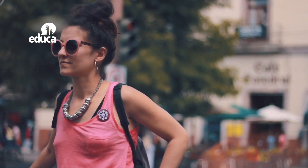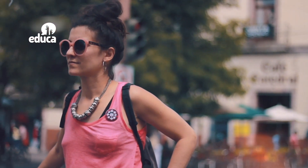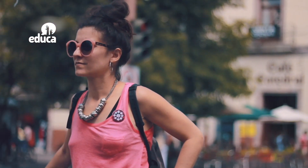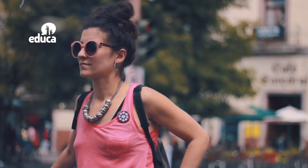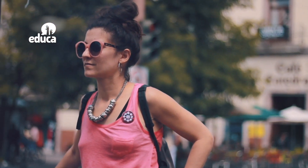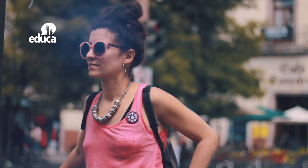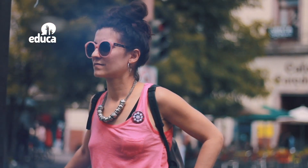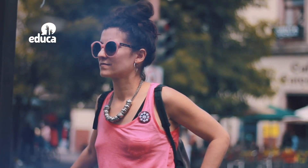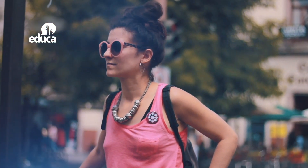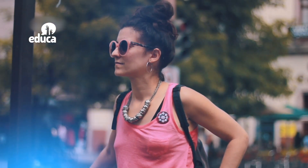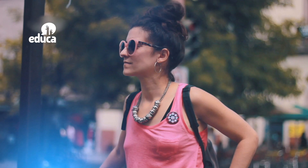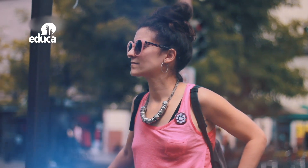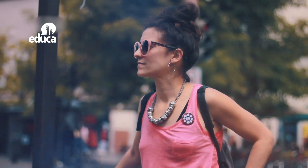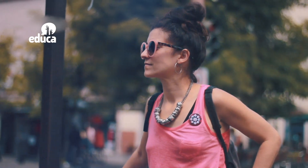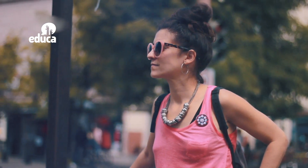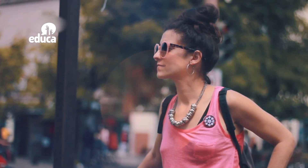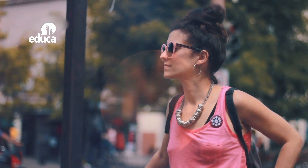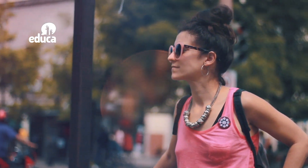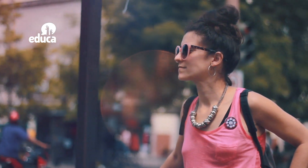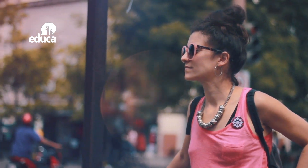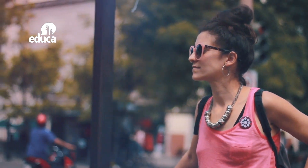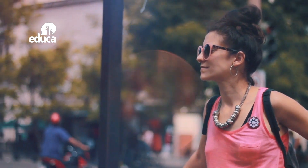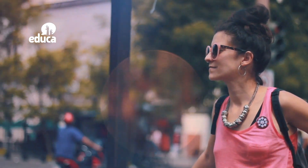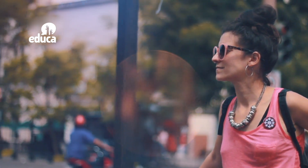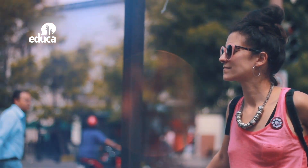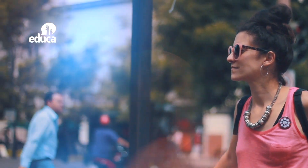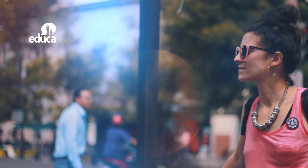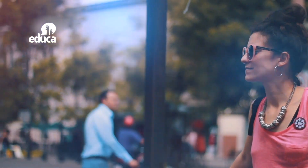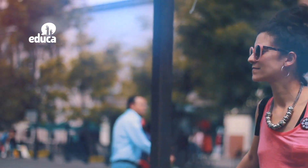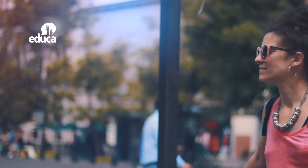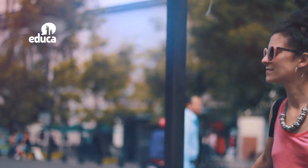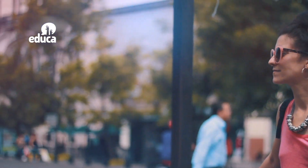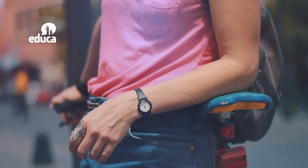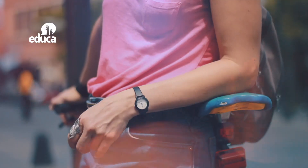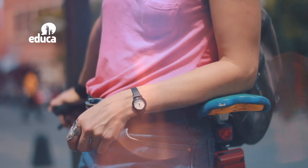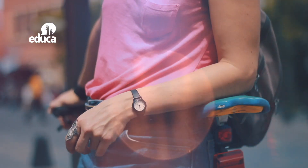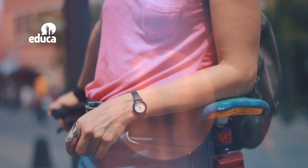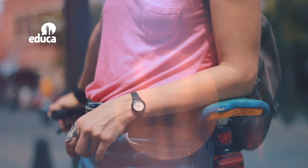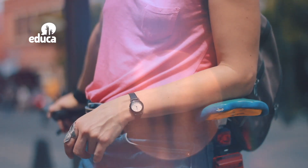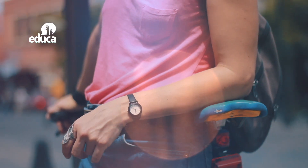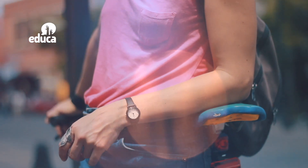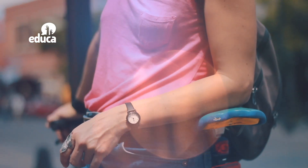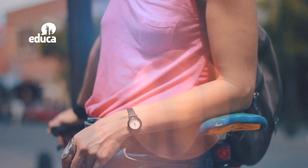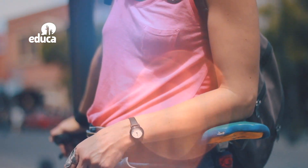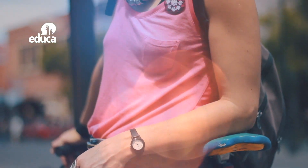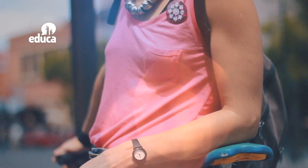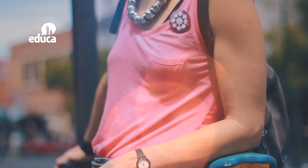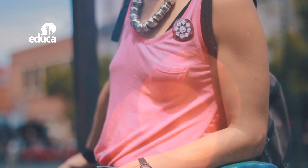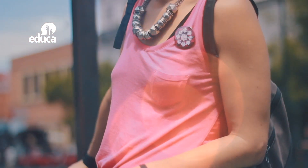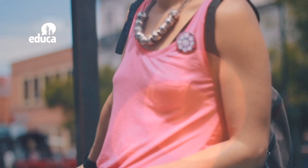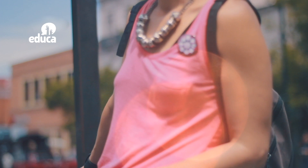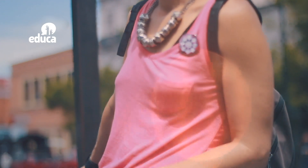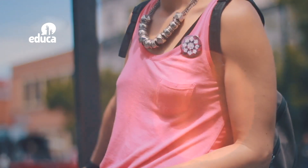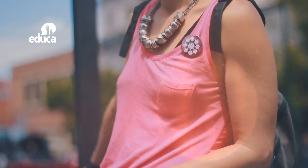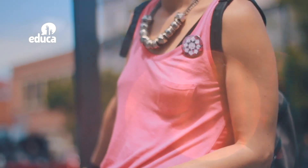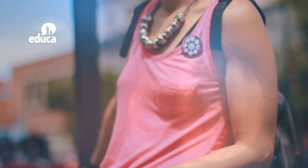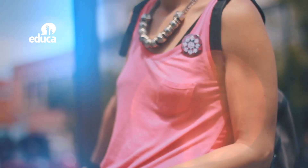menos. Y después lo que fui haciendo, me fui como orientando más hacia el teatro de